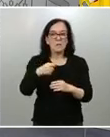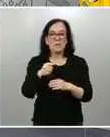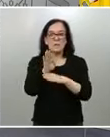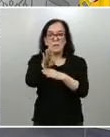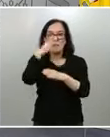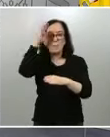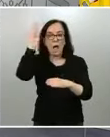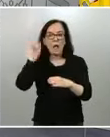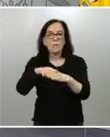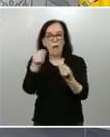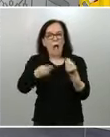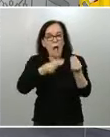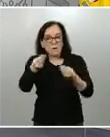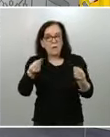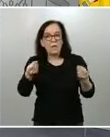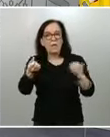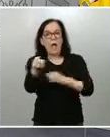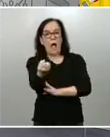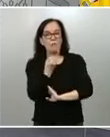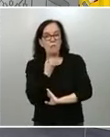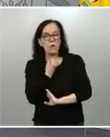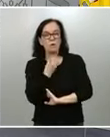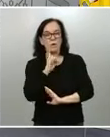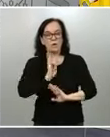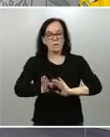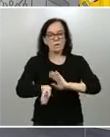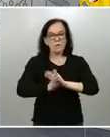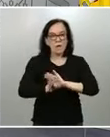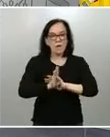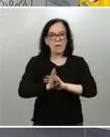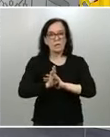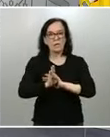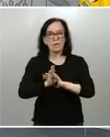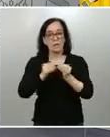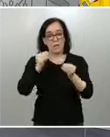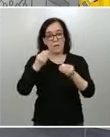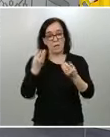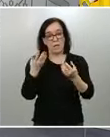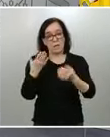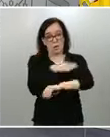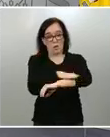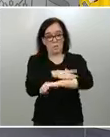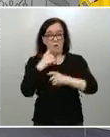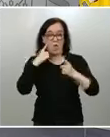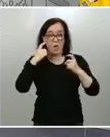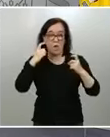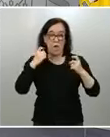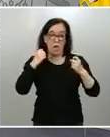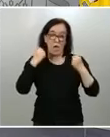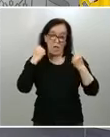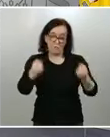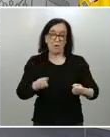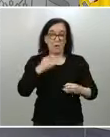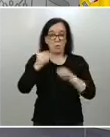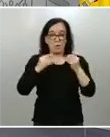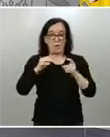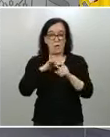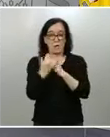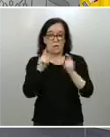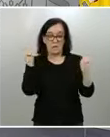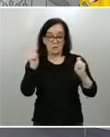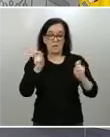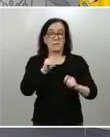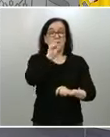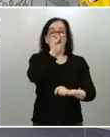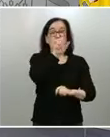avenga a apoyar y a seguir acompañando al gobierno en este esfuerzo por mantener el estado de alarma y al señor y le quería preguntar si